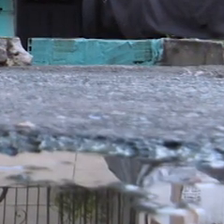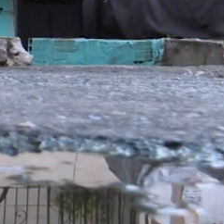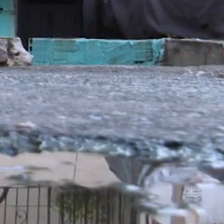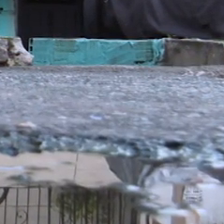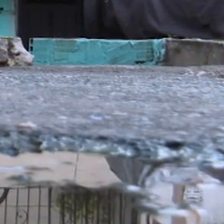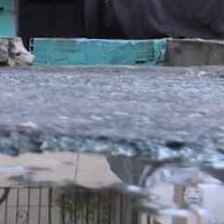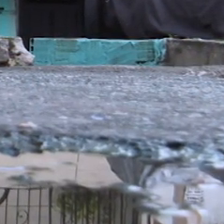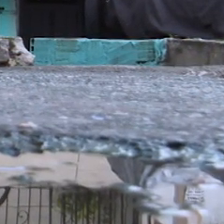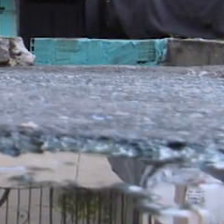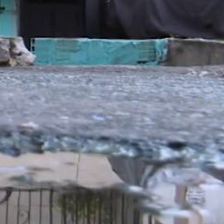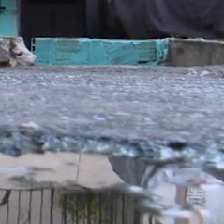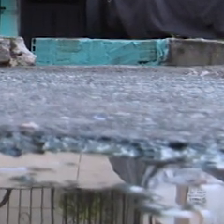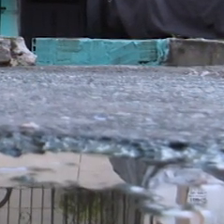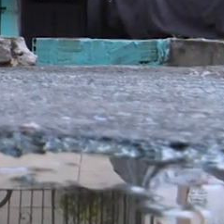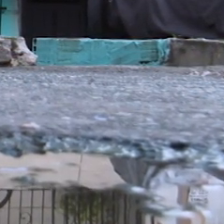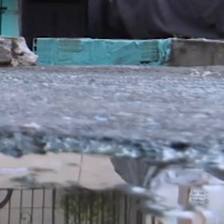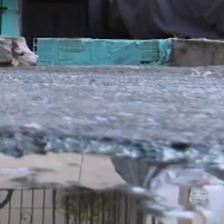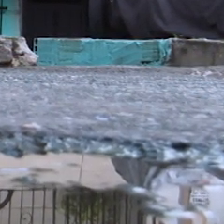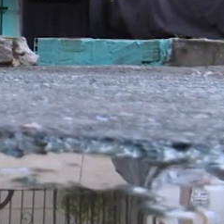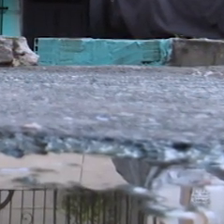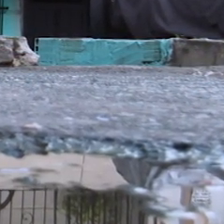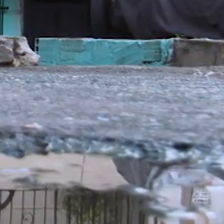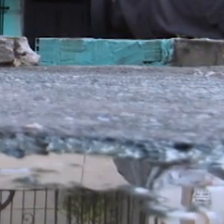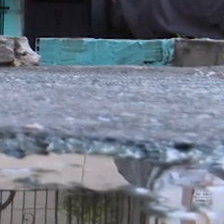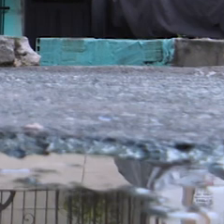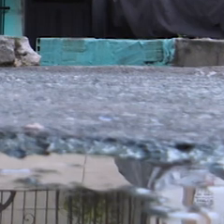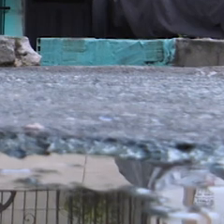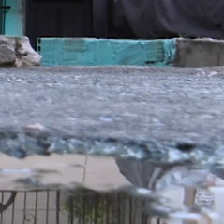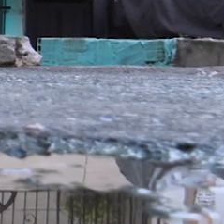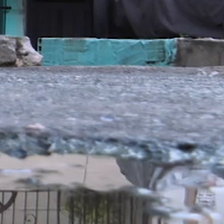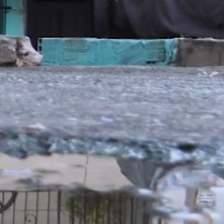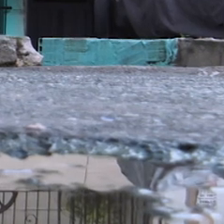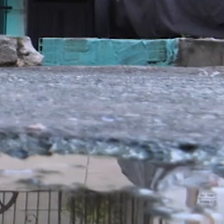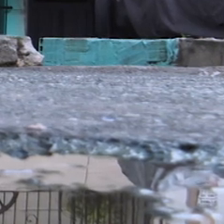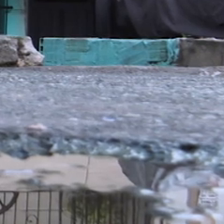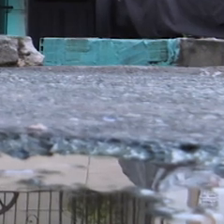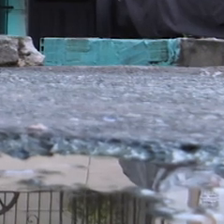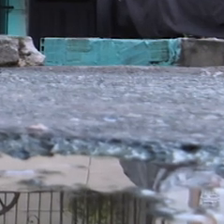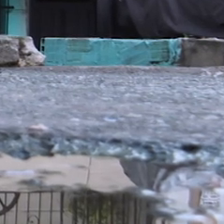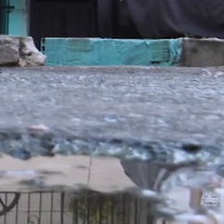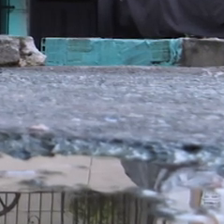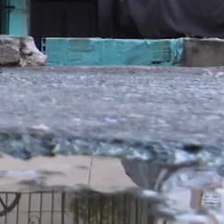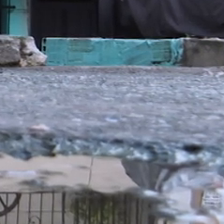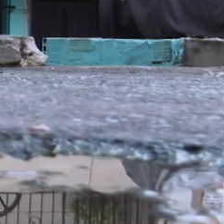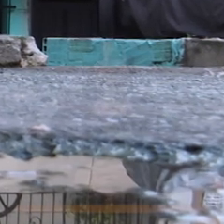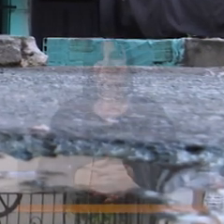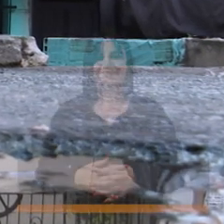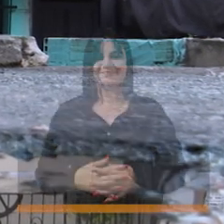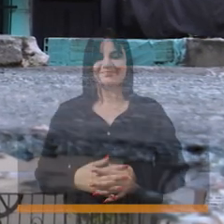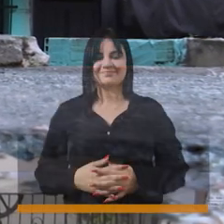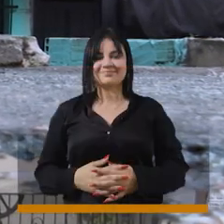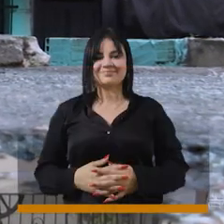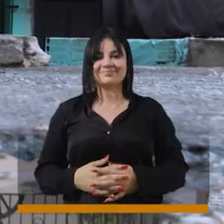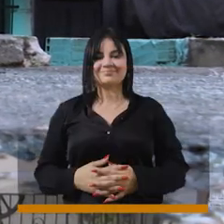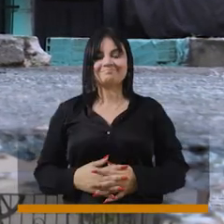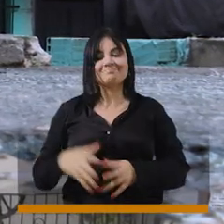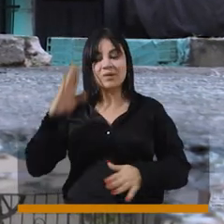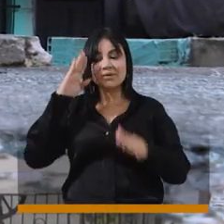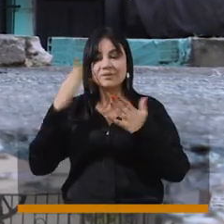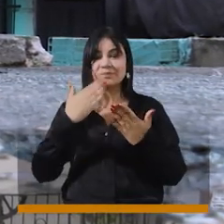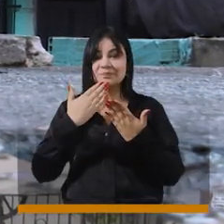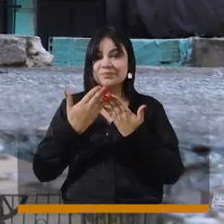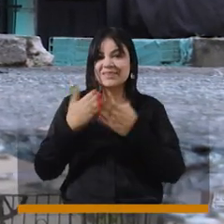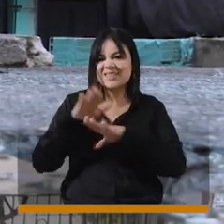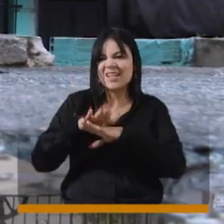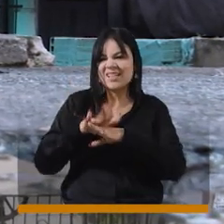Buenas tardes, ¿cómo estás? ¿Cómo te ha ido? Mucho gusto. Leticia Orrego, concejal de Medellín, ¿cómo te ha ido? Soy